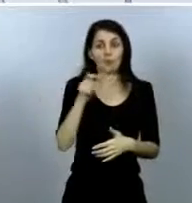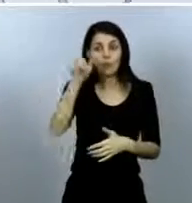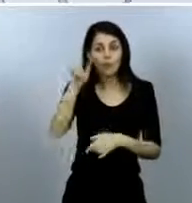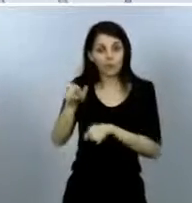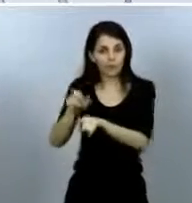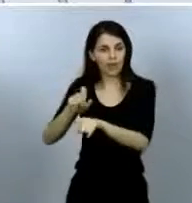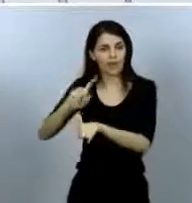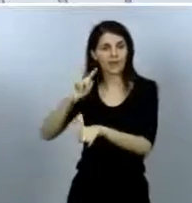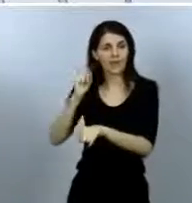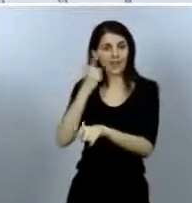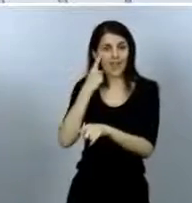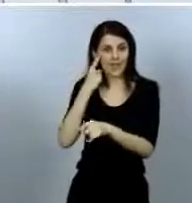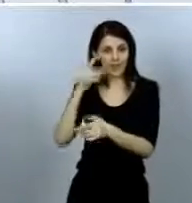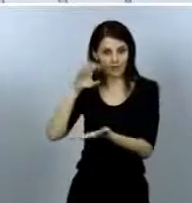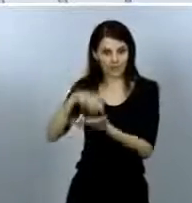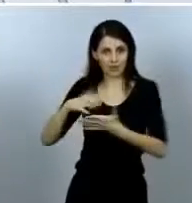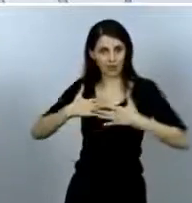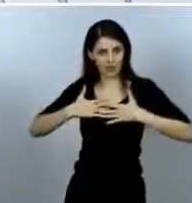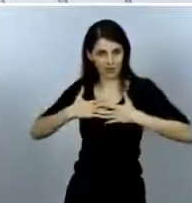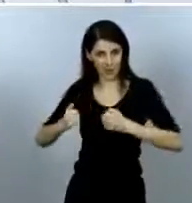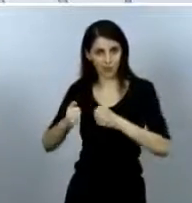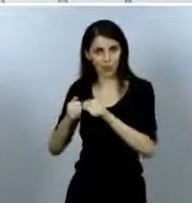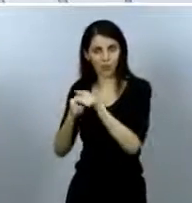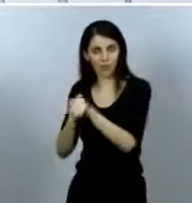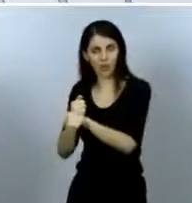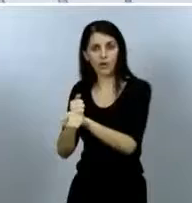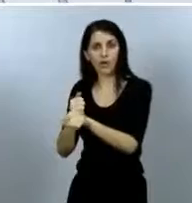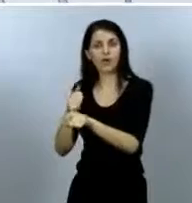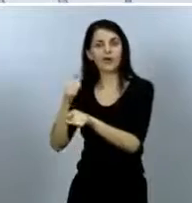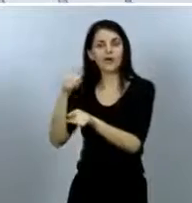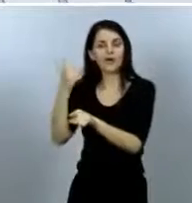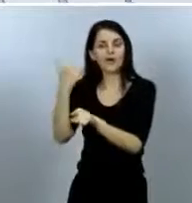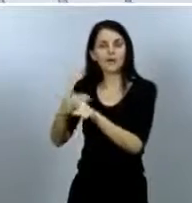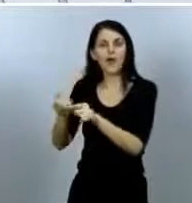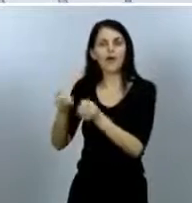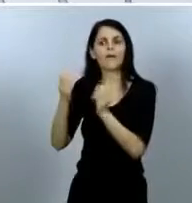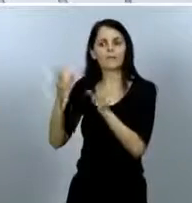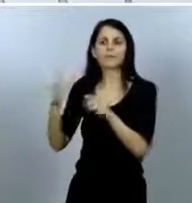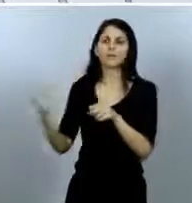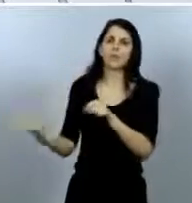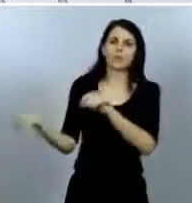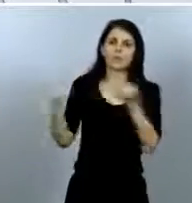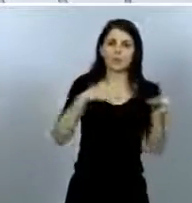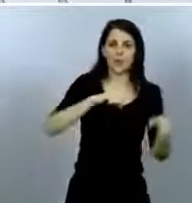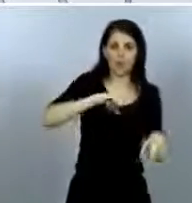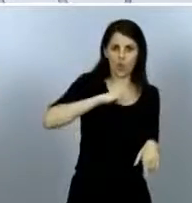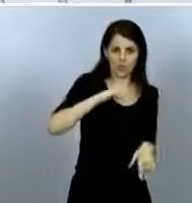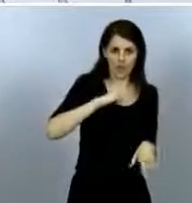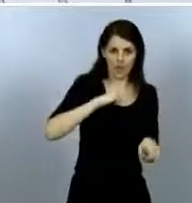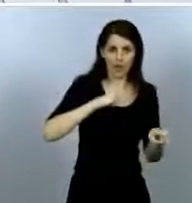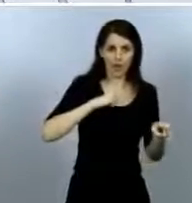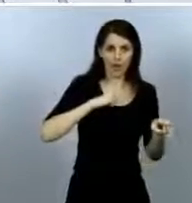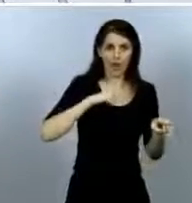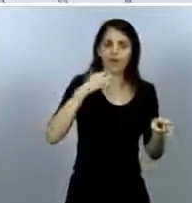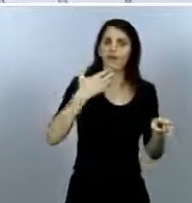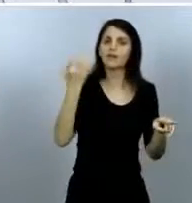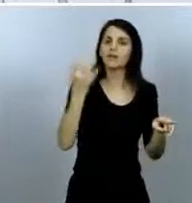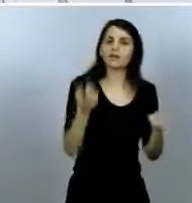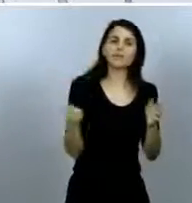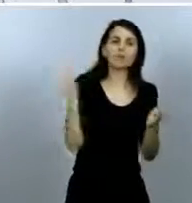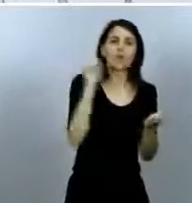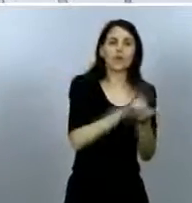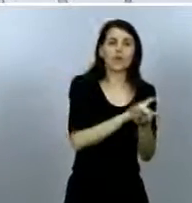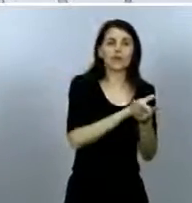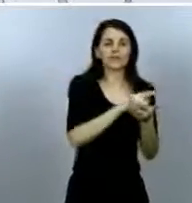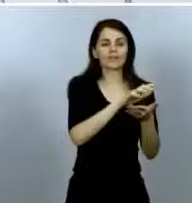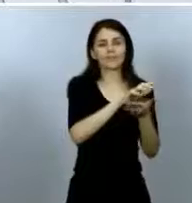primaria y notificada como caso es hospitalizada hay que volver de nuevo a su historia clínica e incluir su fecha